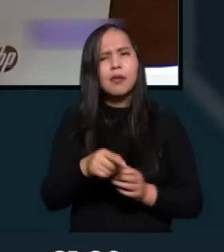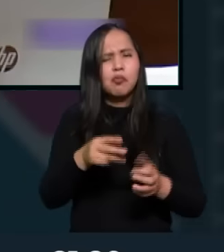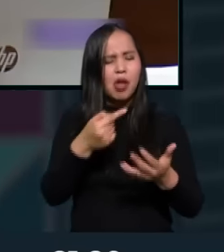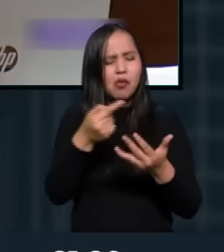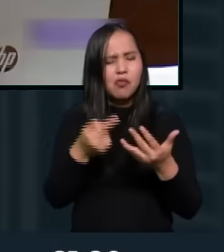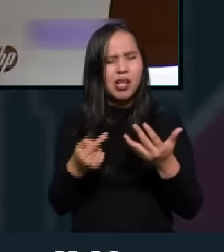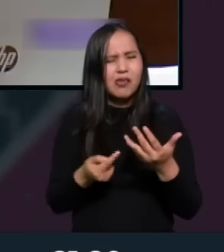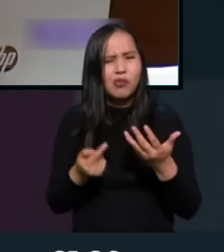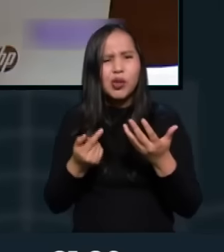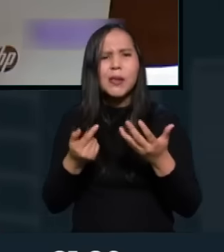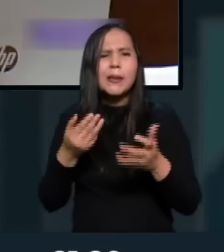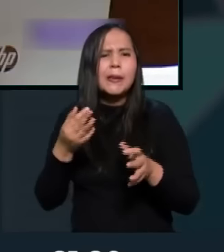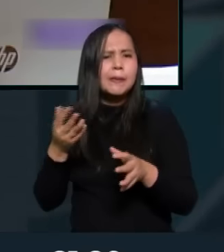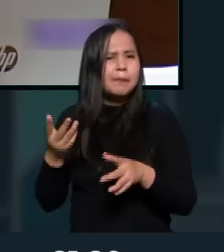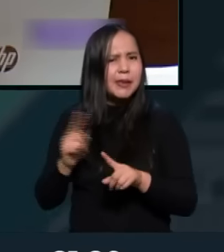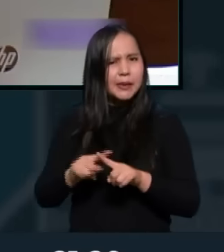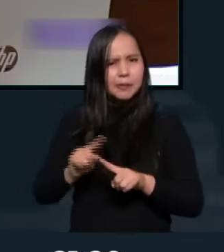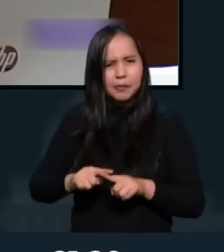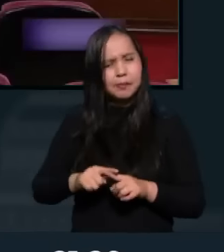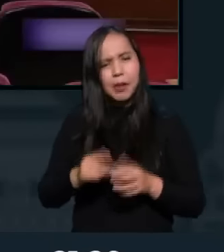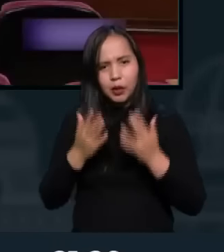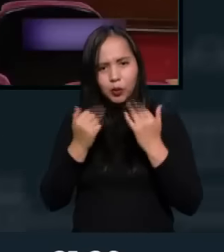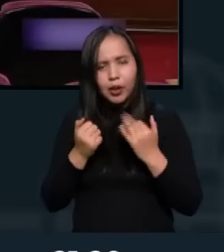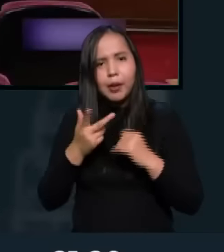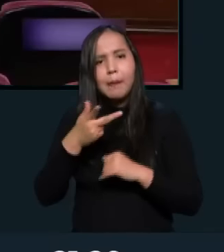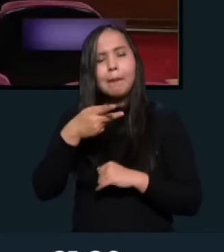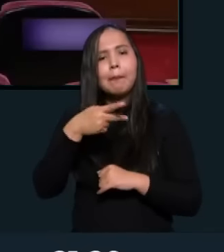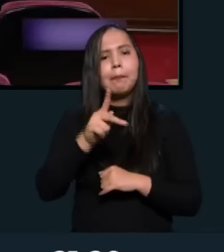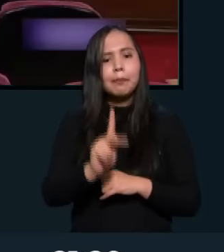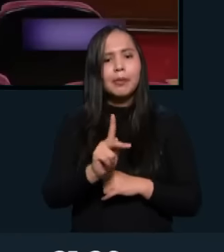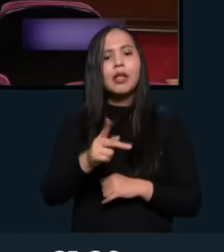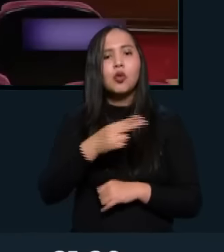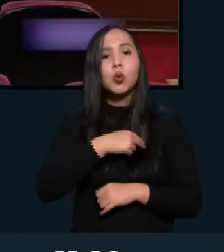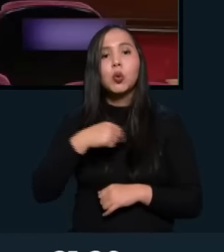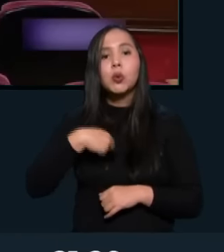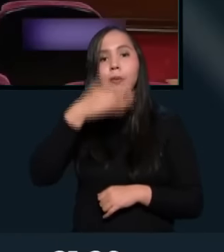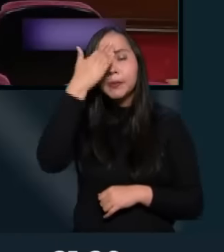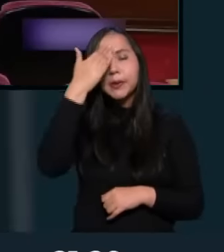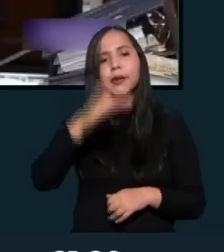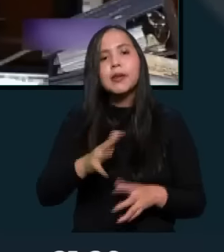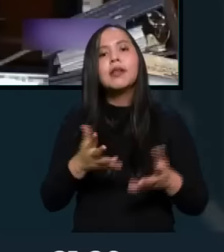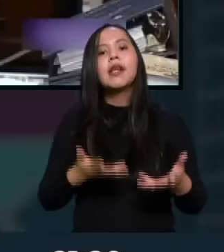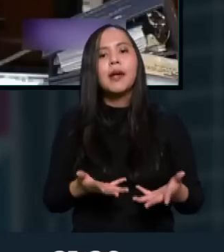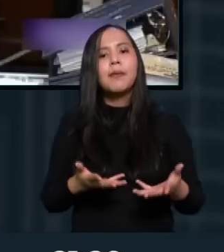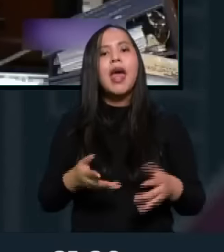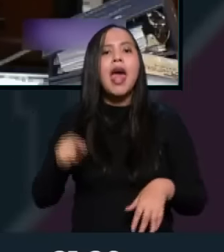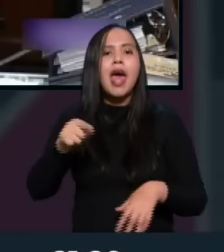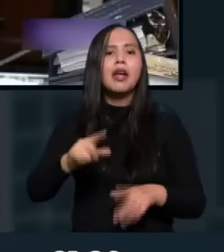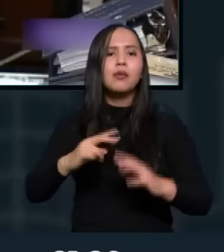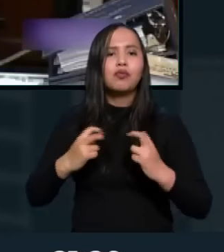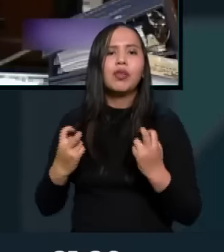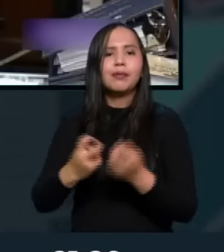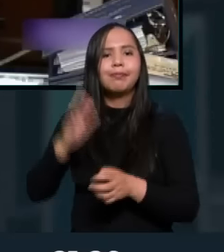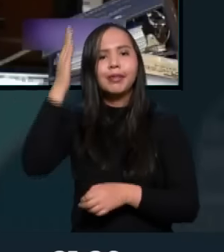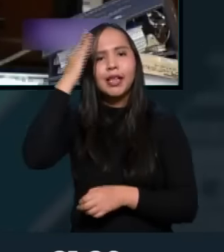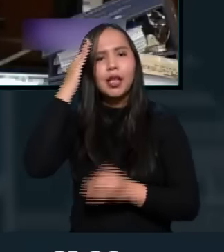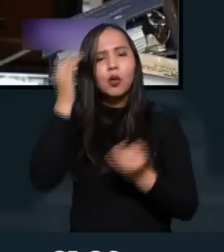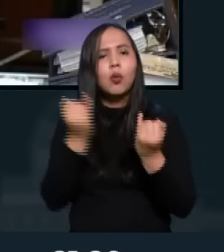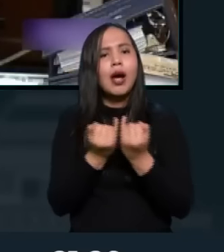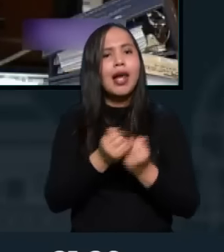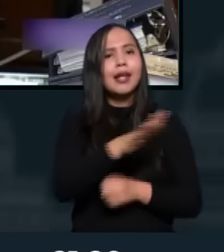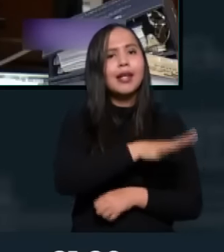personal de aplicación de la norma, no hay un destinatario concreto, aunque todos sabemos que son los integrantes del Poder Judicial y el pueblo de México que va a